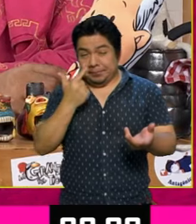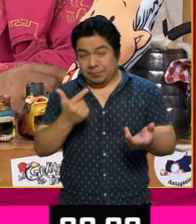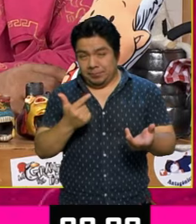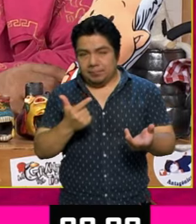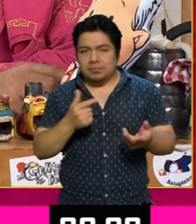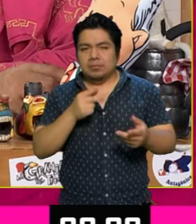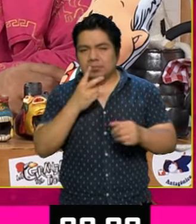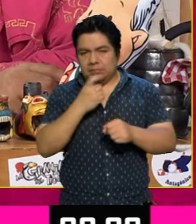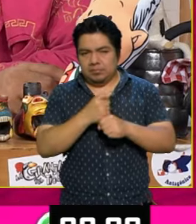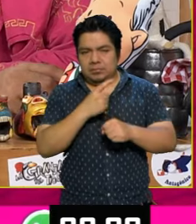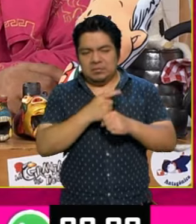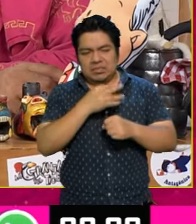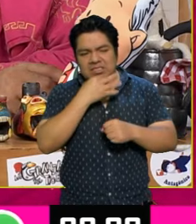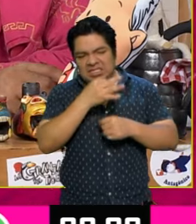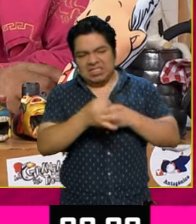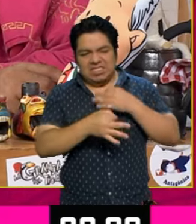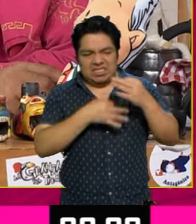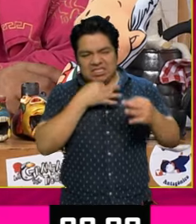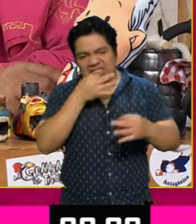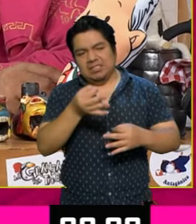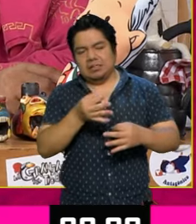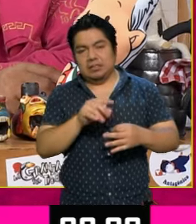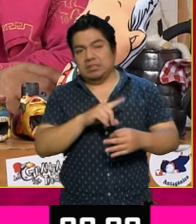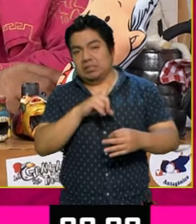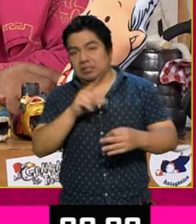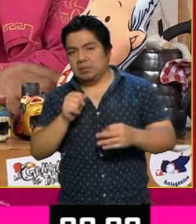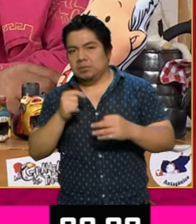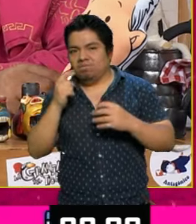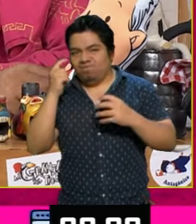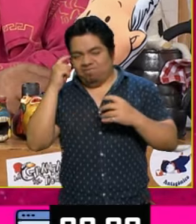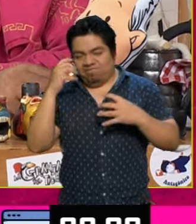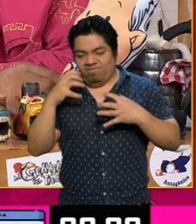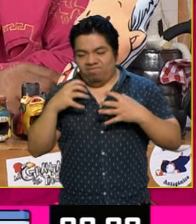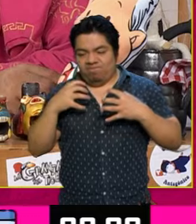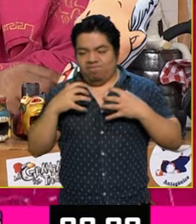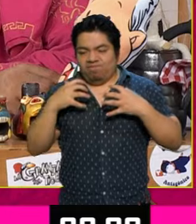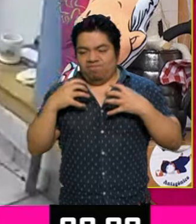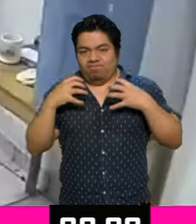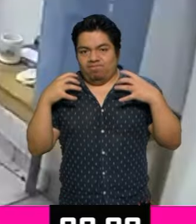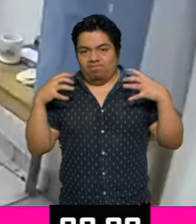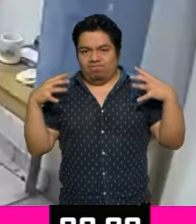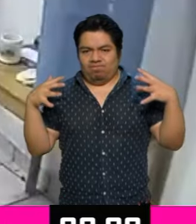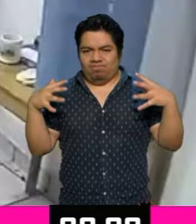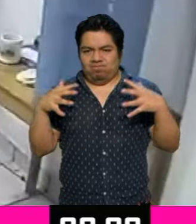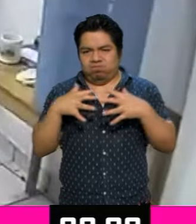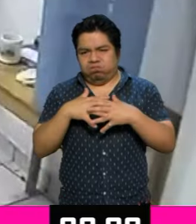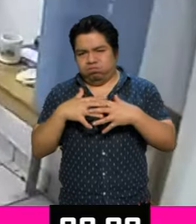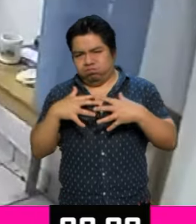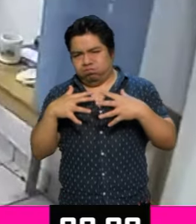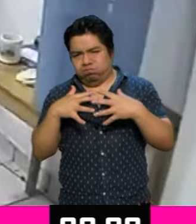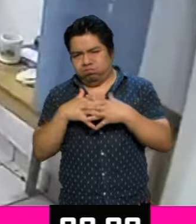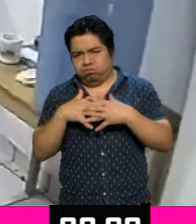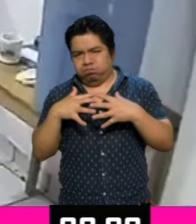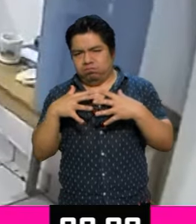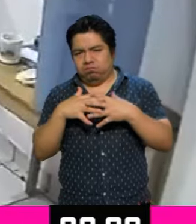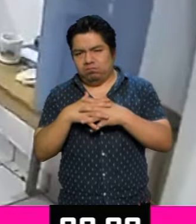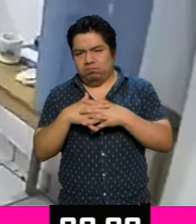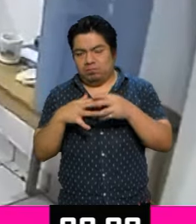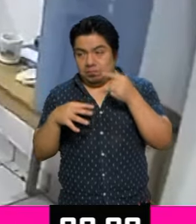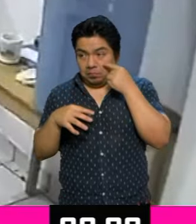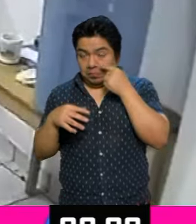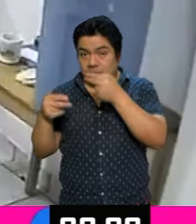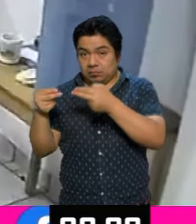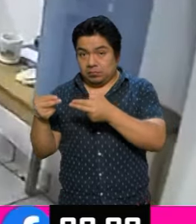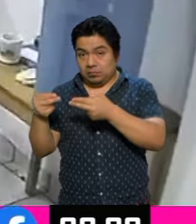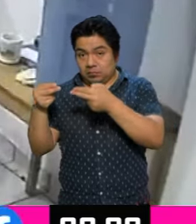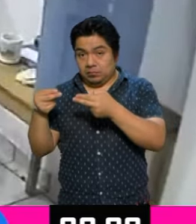las palabras a las agresiones físicas. Ya ve que uno se va calentando, le empieza a salir humo por las orejas. Sí, ¿usted cree, señora? En un negocio de